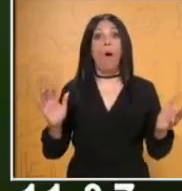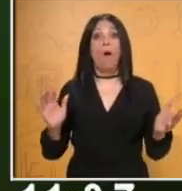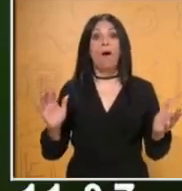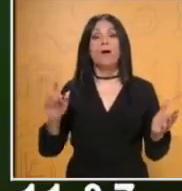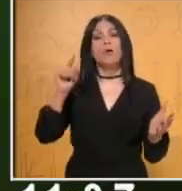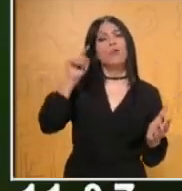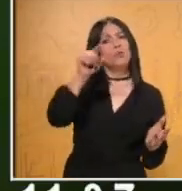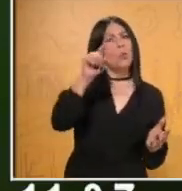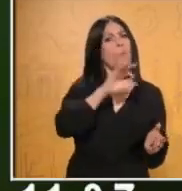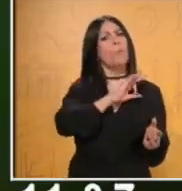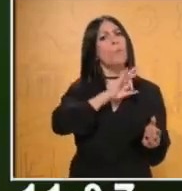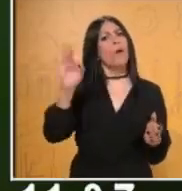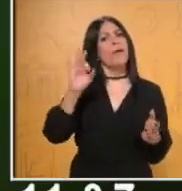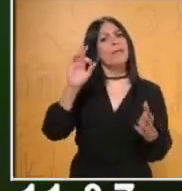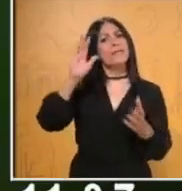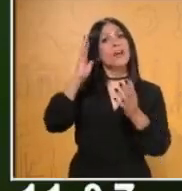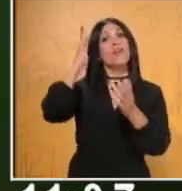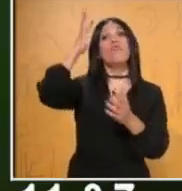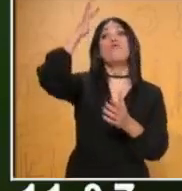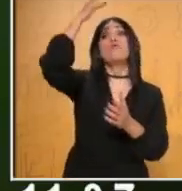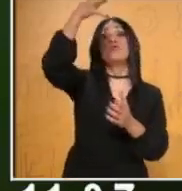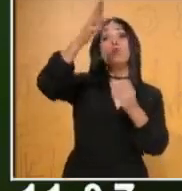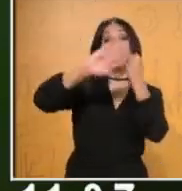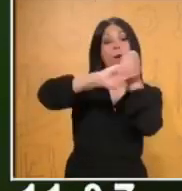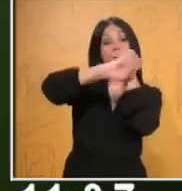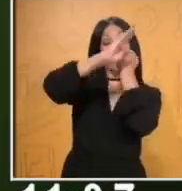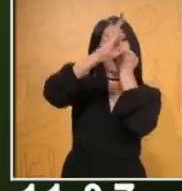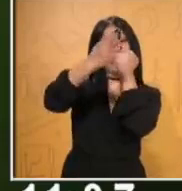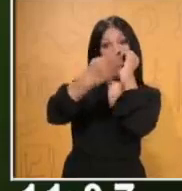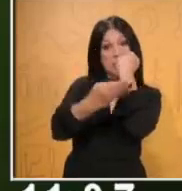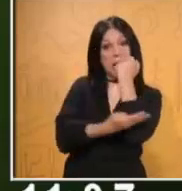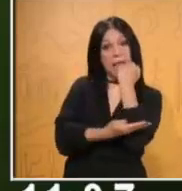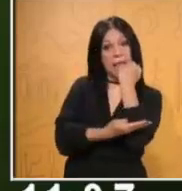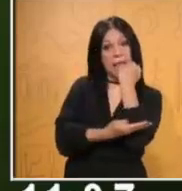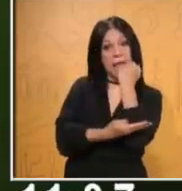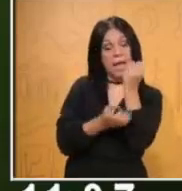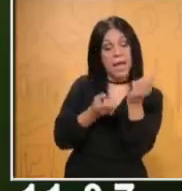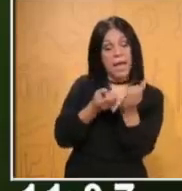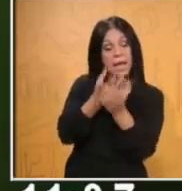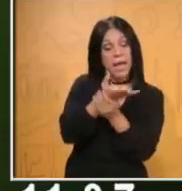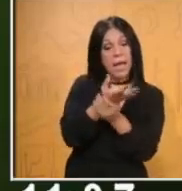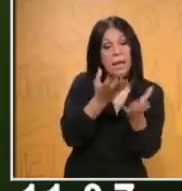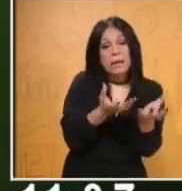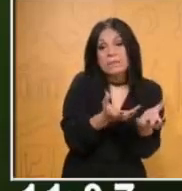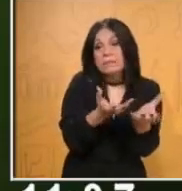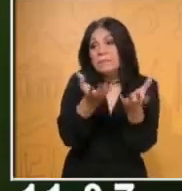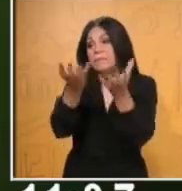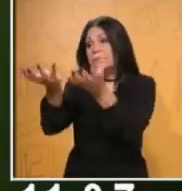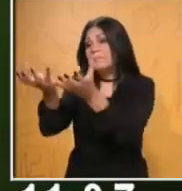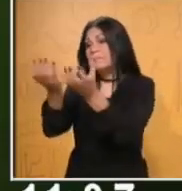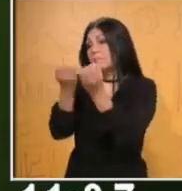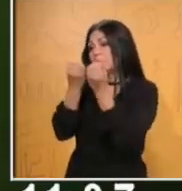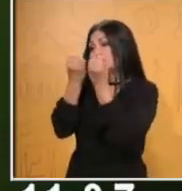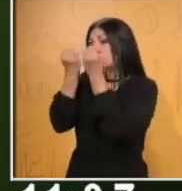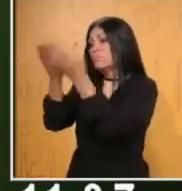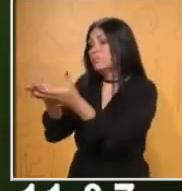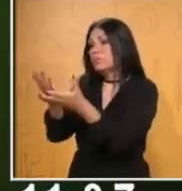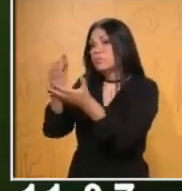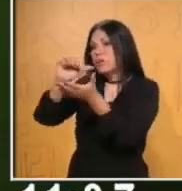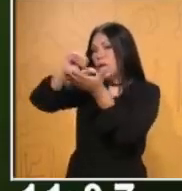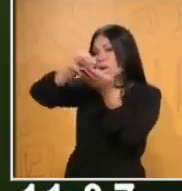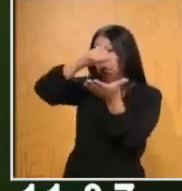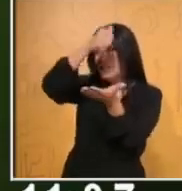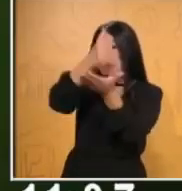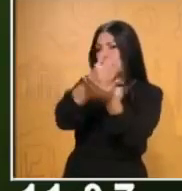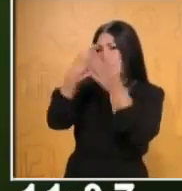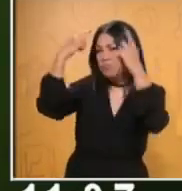el enanillo. Aceptó la muchacha. ¿Quién sabe cómo irán las cosas en el futuro? dijo para sus adentros. Y como